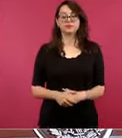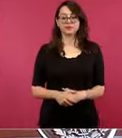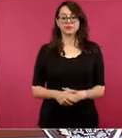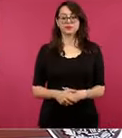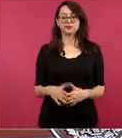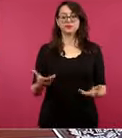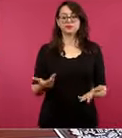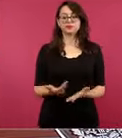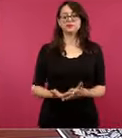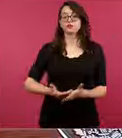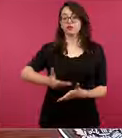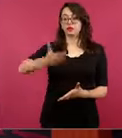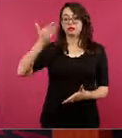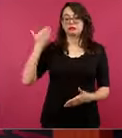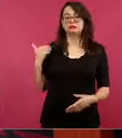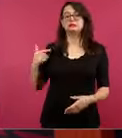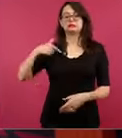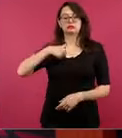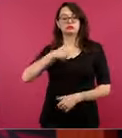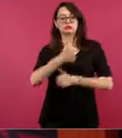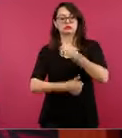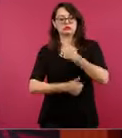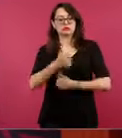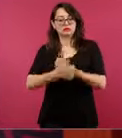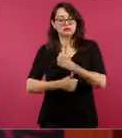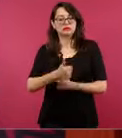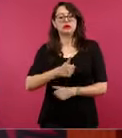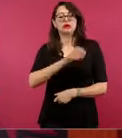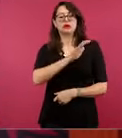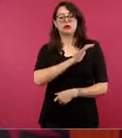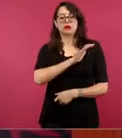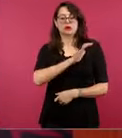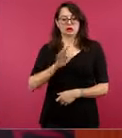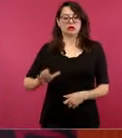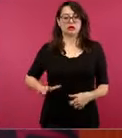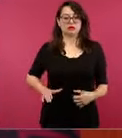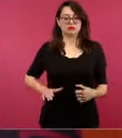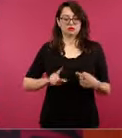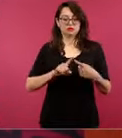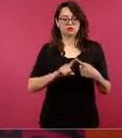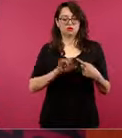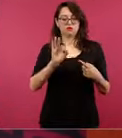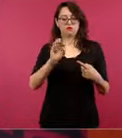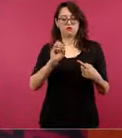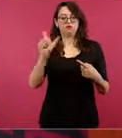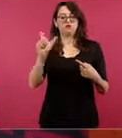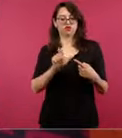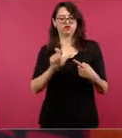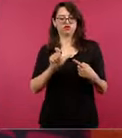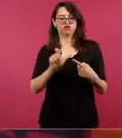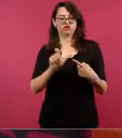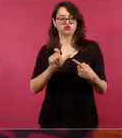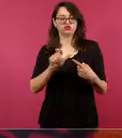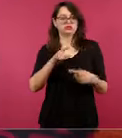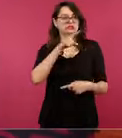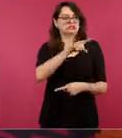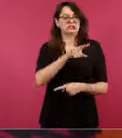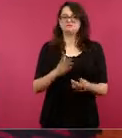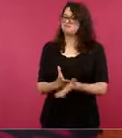vencida, primero enfrenté al presidente Fox, que se metió con